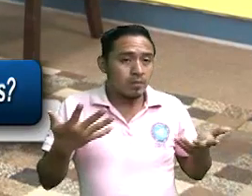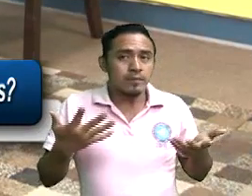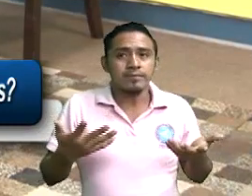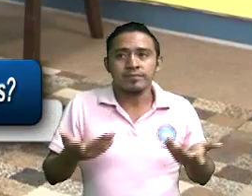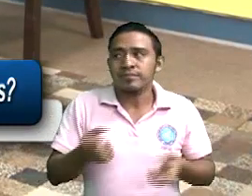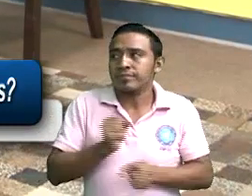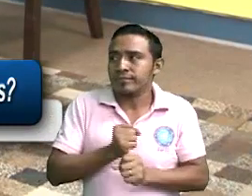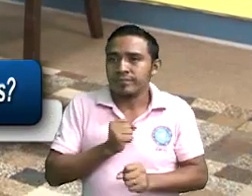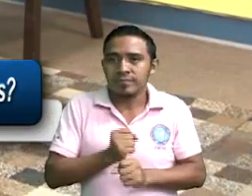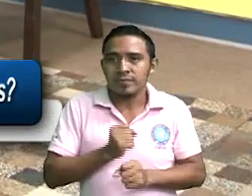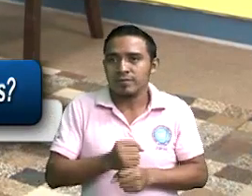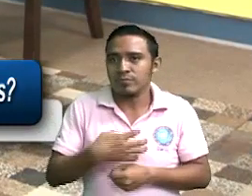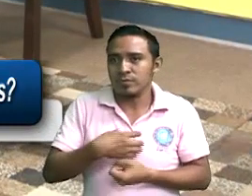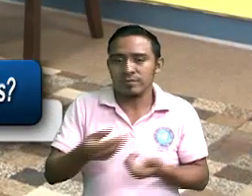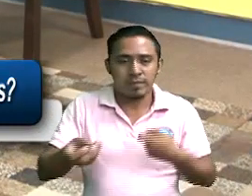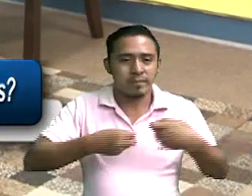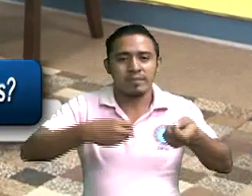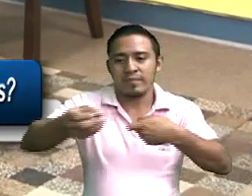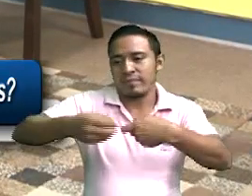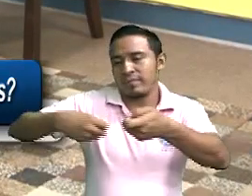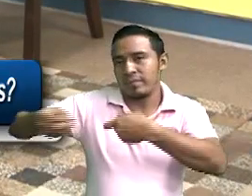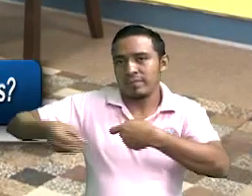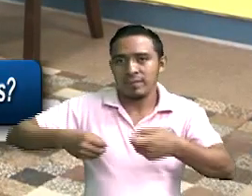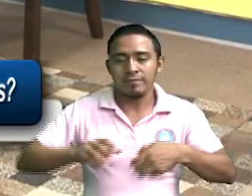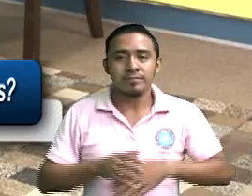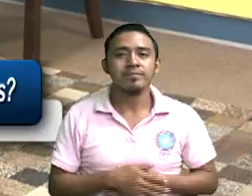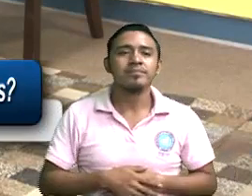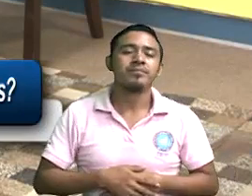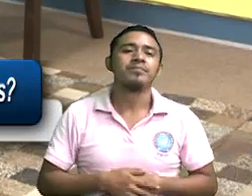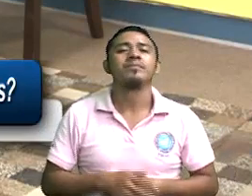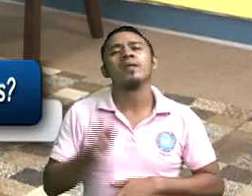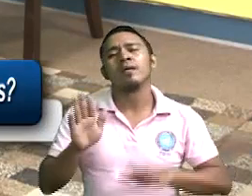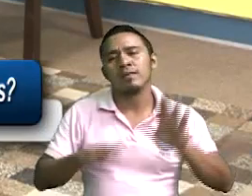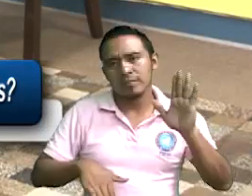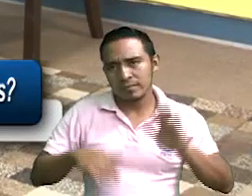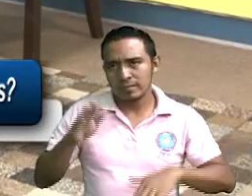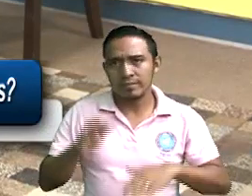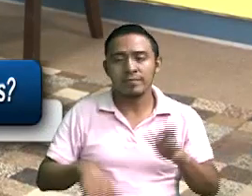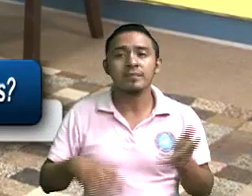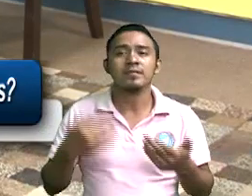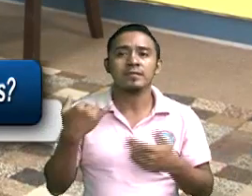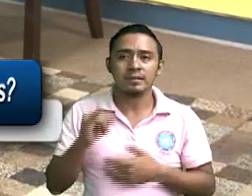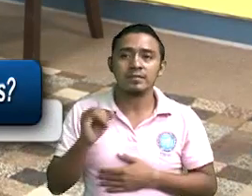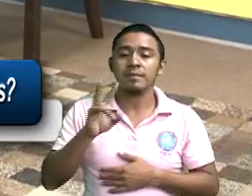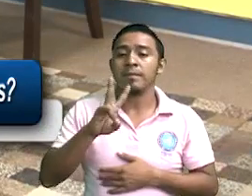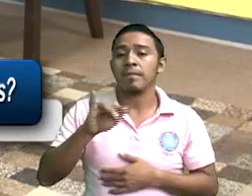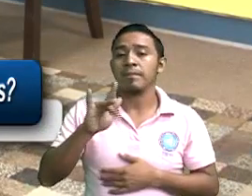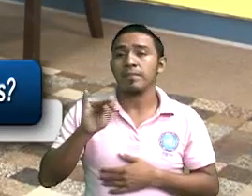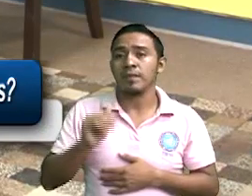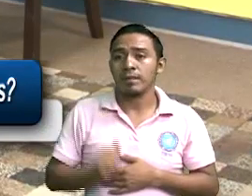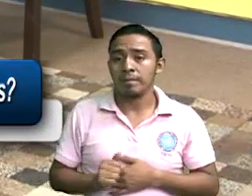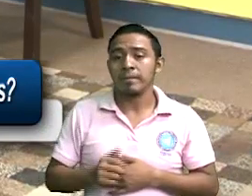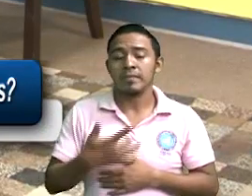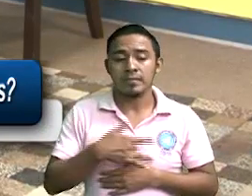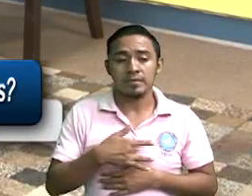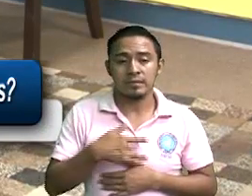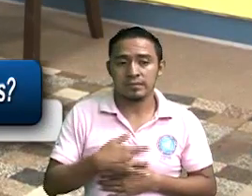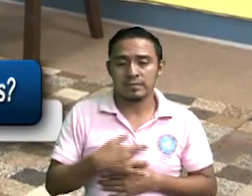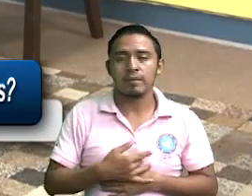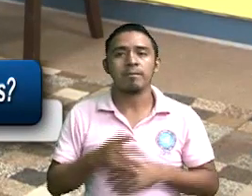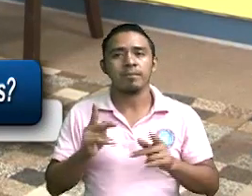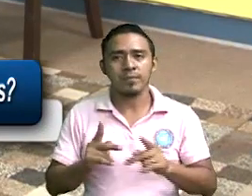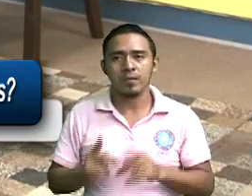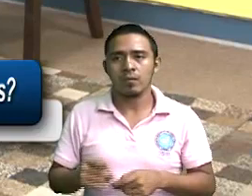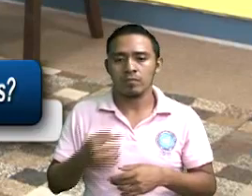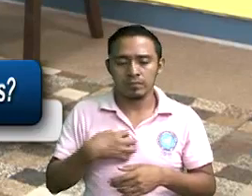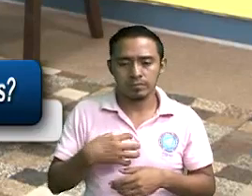es un trabajo del marketing. En ocasiones, claro que la vitamina se necesita. Si por alguna razón el